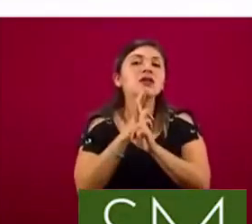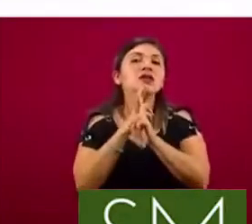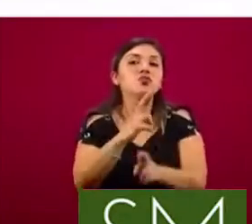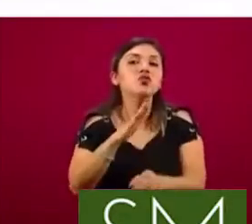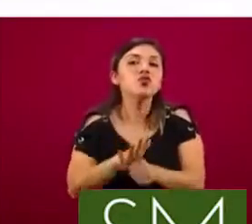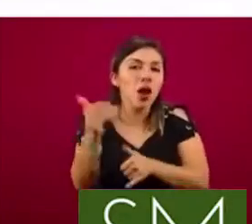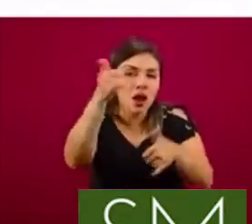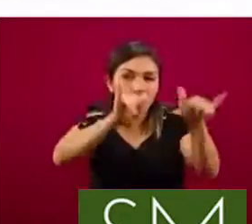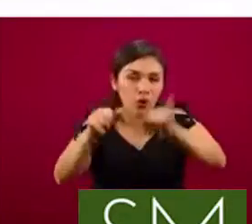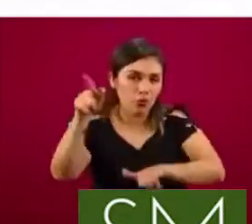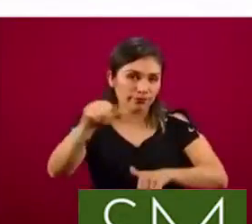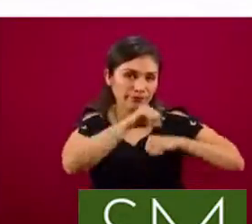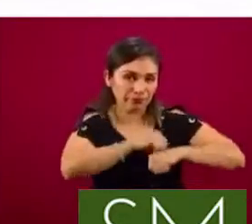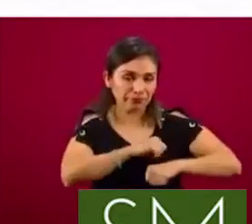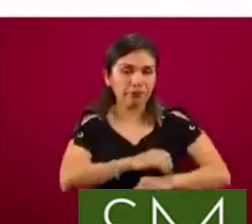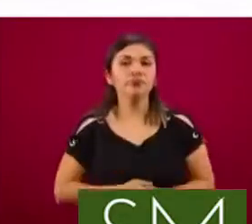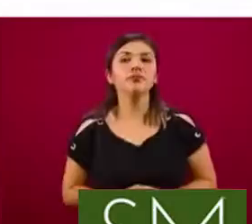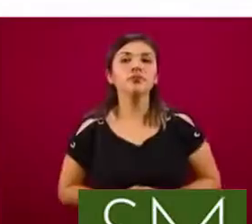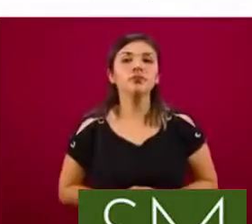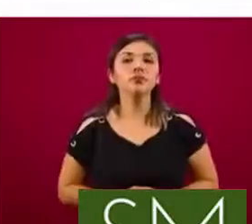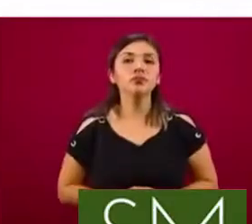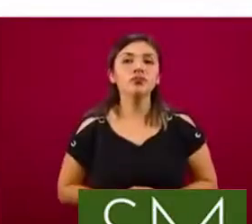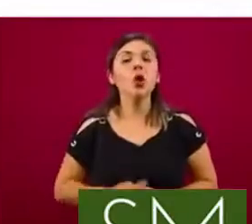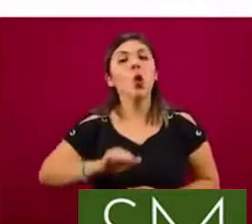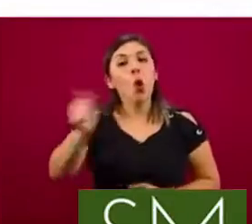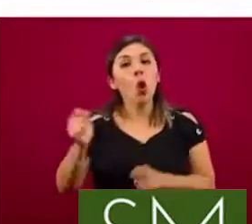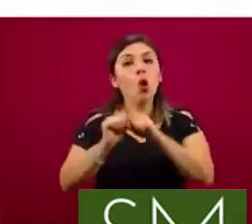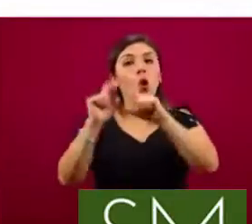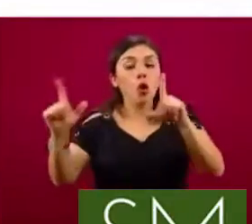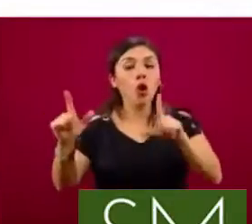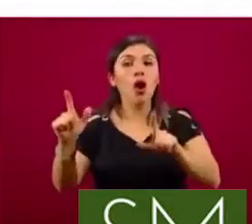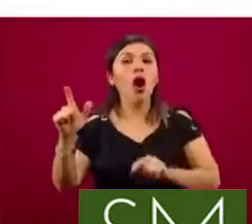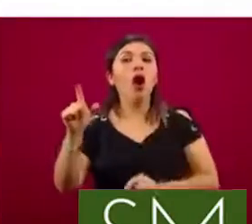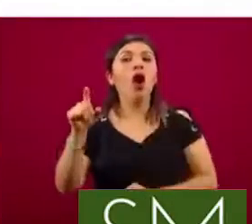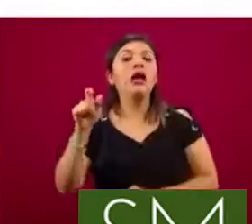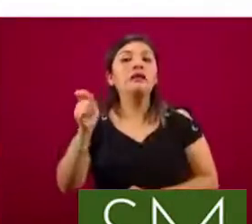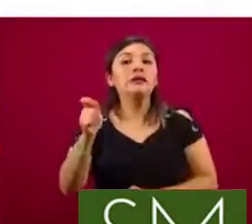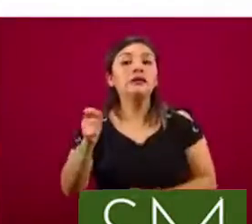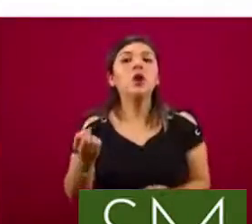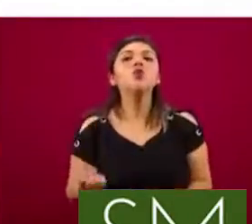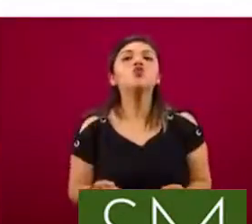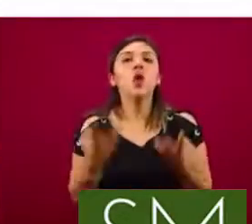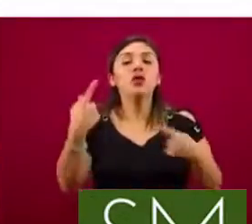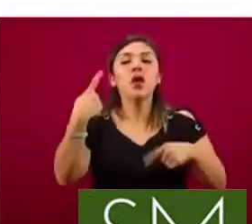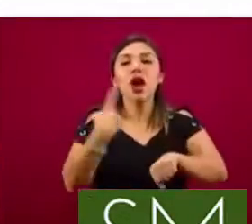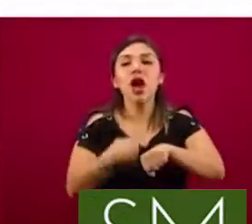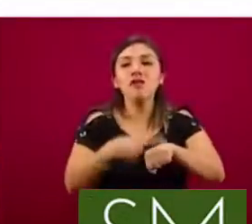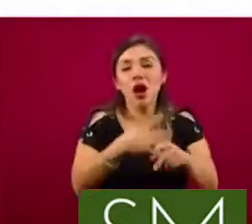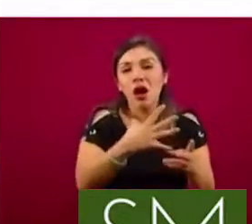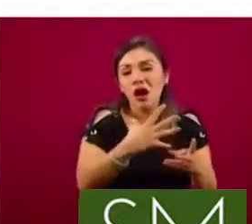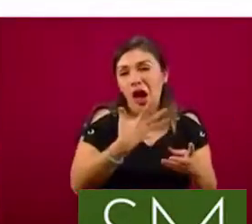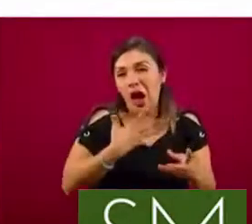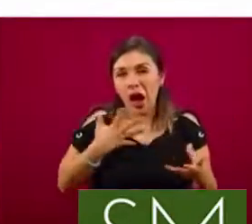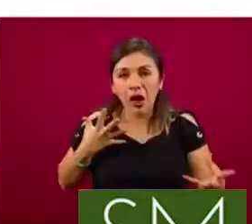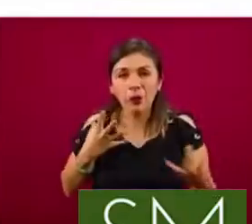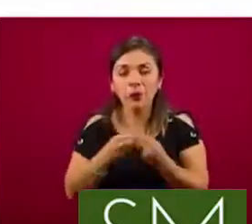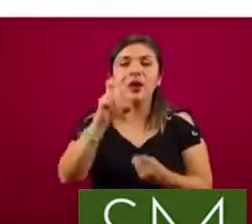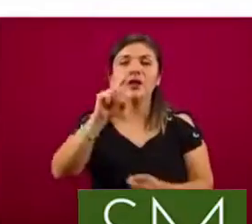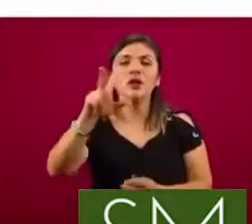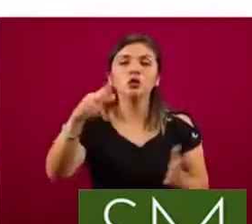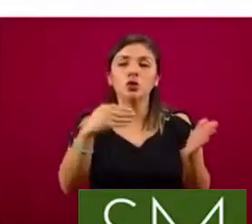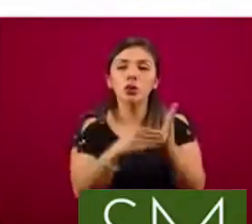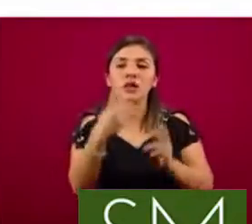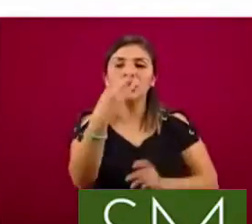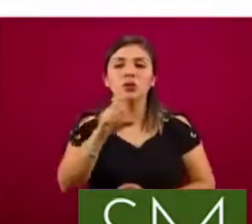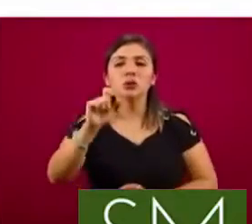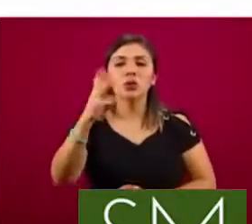de laboratorio. En la siguiente diapositiva vemos la carga de enfermedad acumulada, los 38.324 casos,